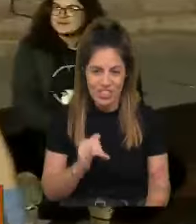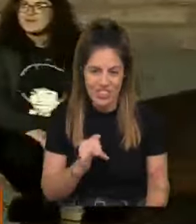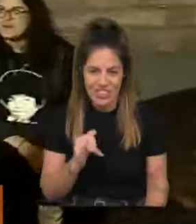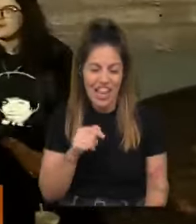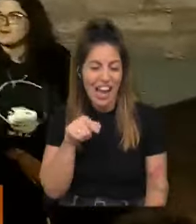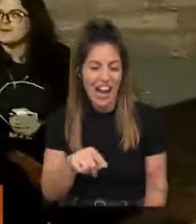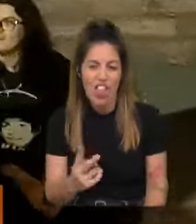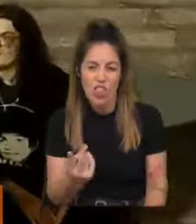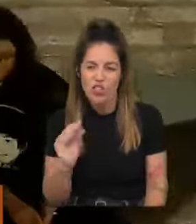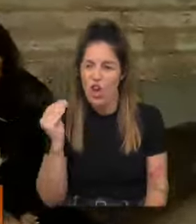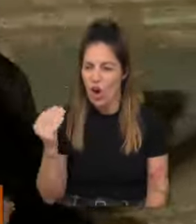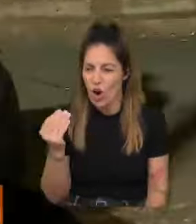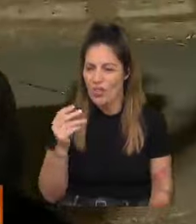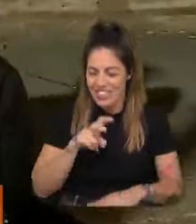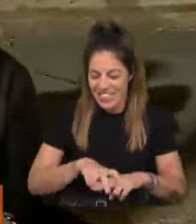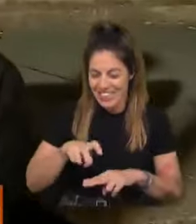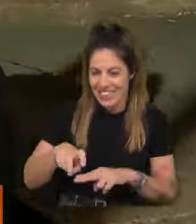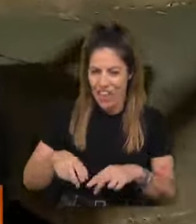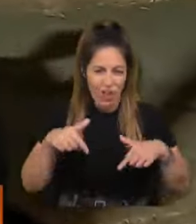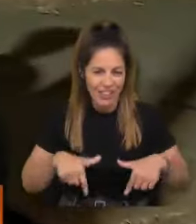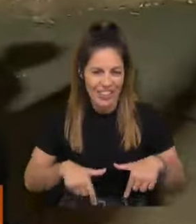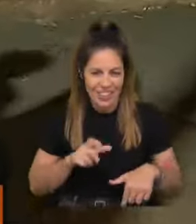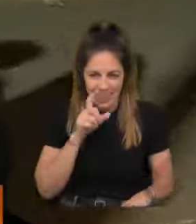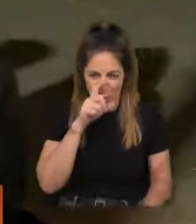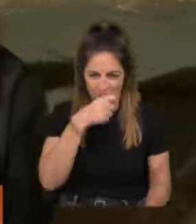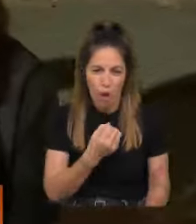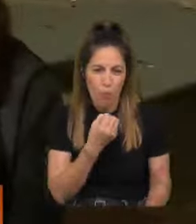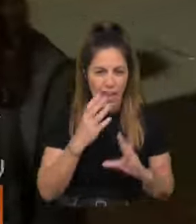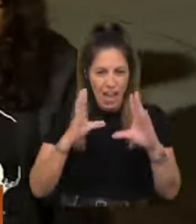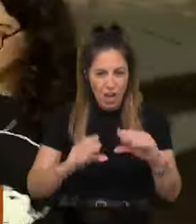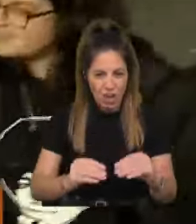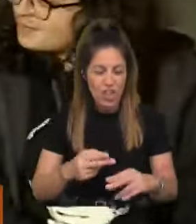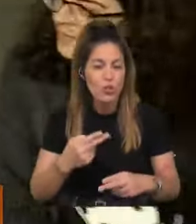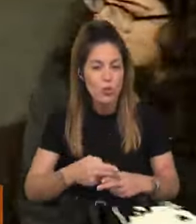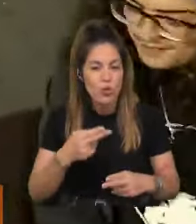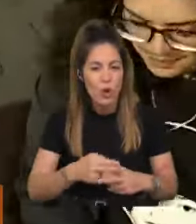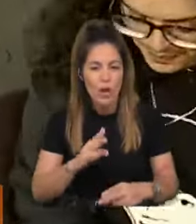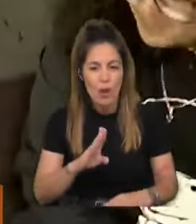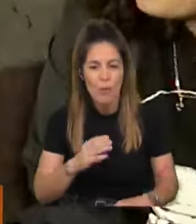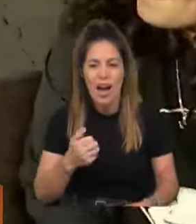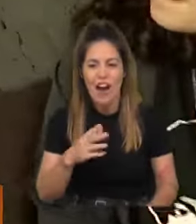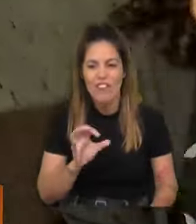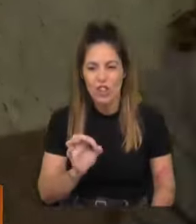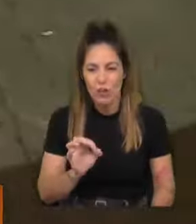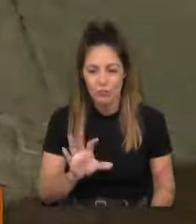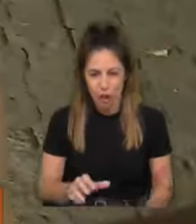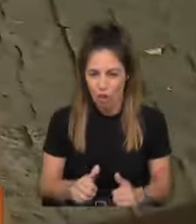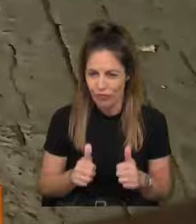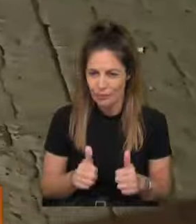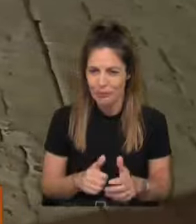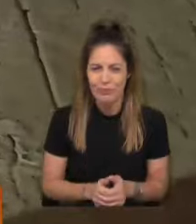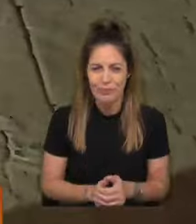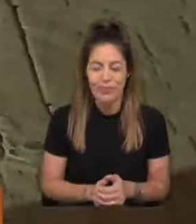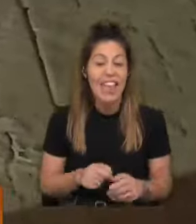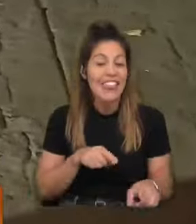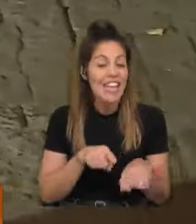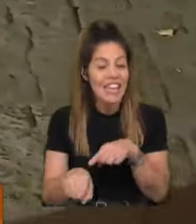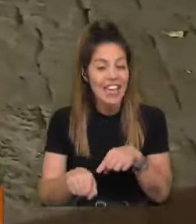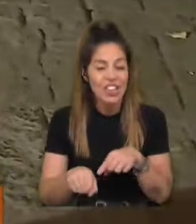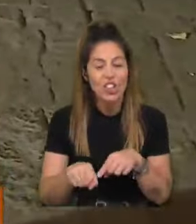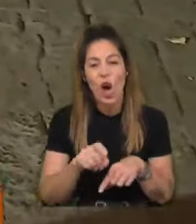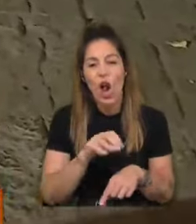Y acá tengo dos jóvenes que están sentados en la intendencia Montevideo buenas noches Cómo es su nombre qué tal Pablo todo bien bueno Pablo estamos en vivo para la